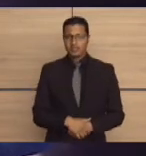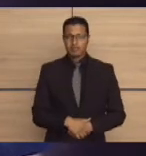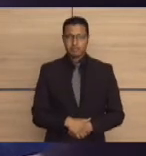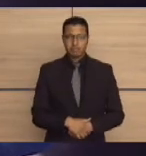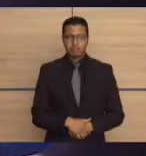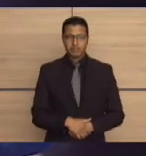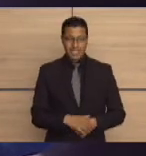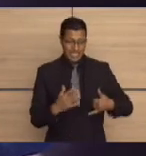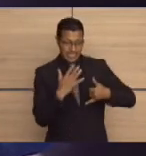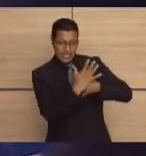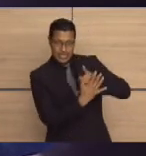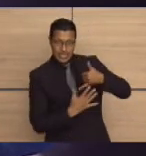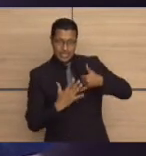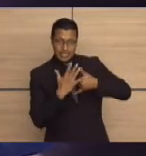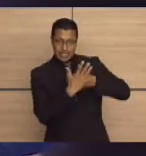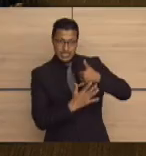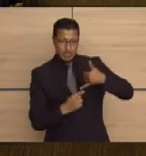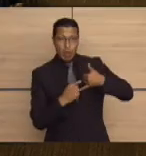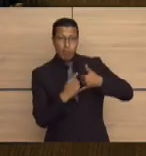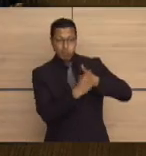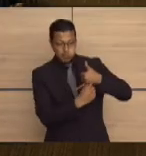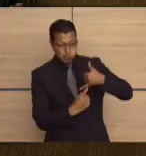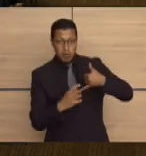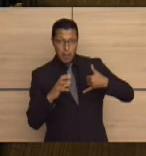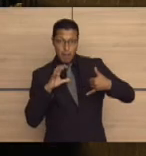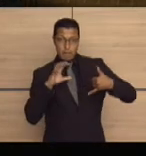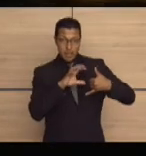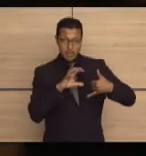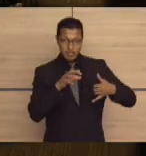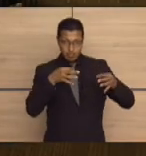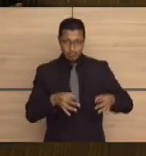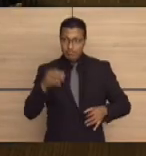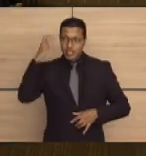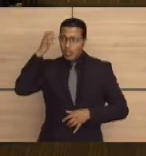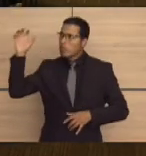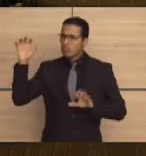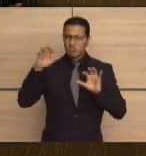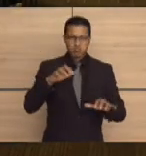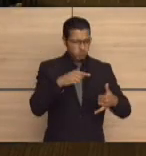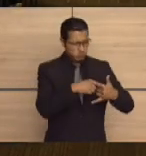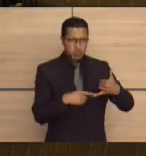en ese territorio no había un país cuando llegaron los europeos.